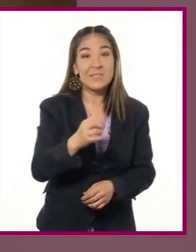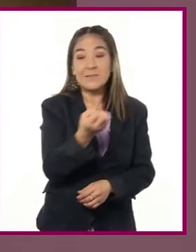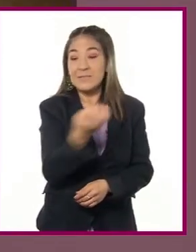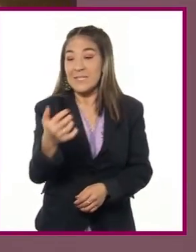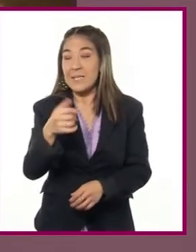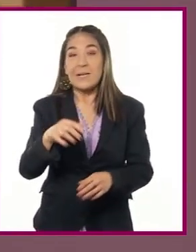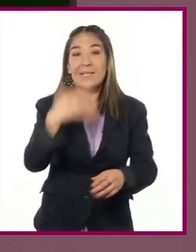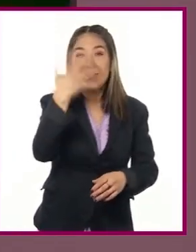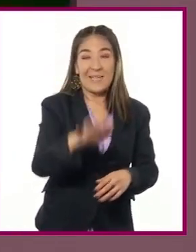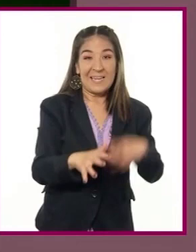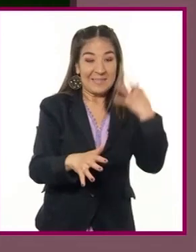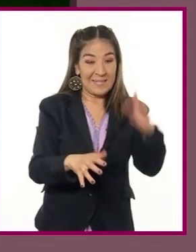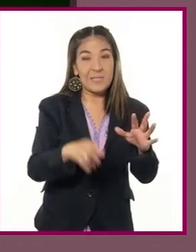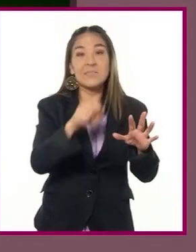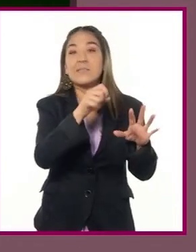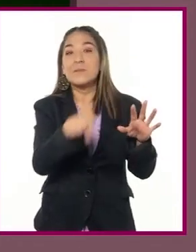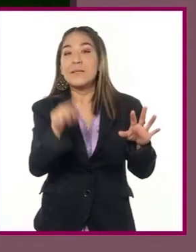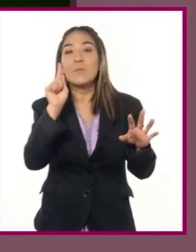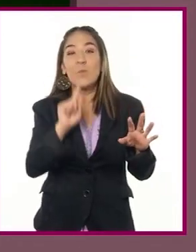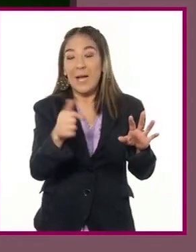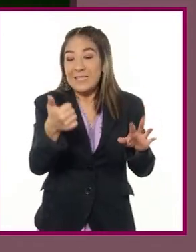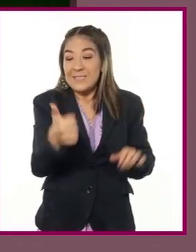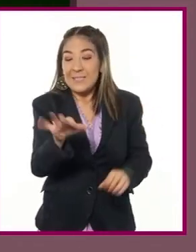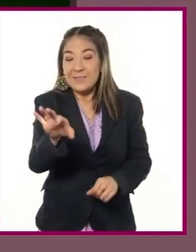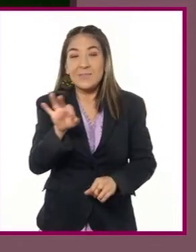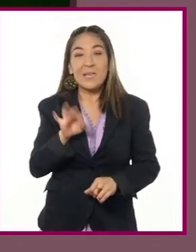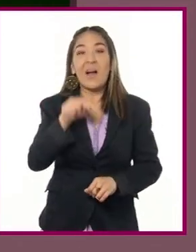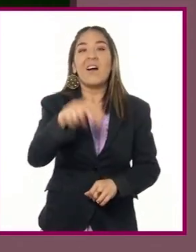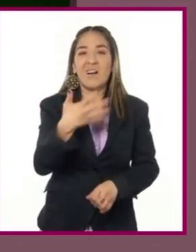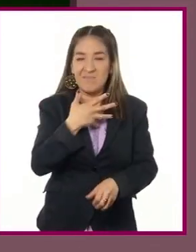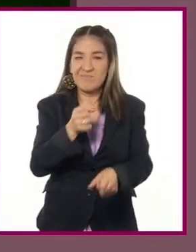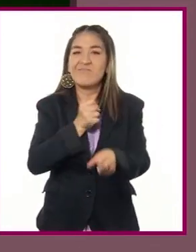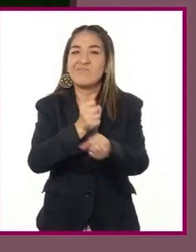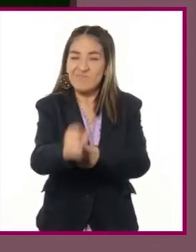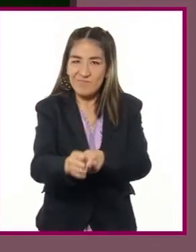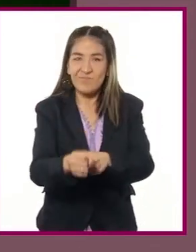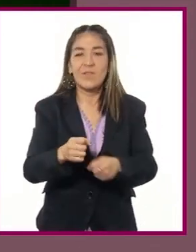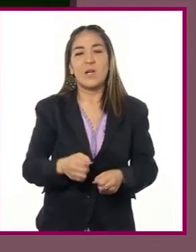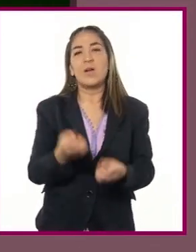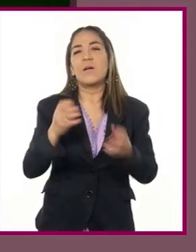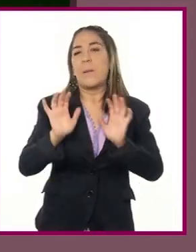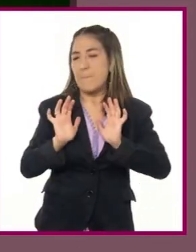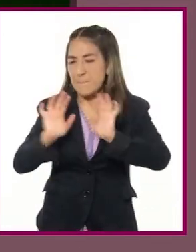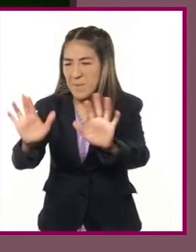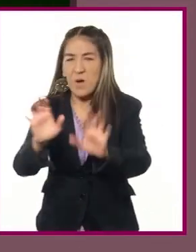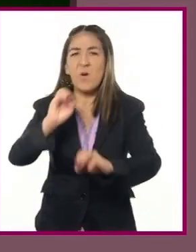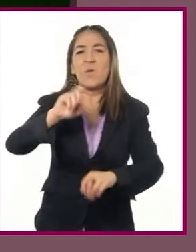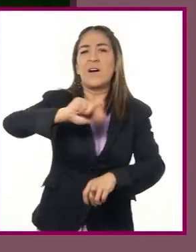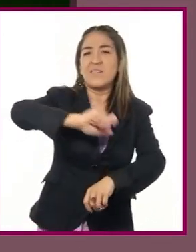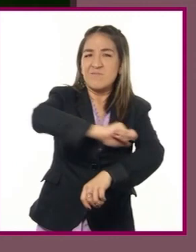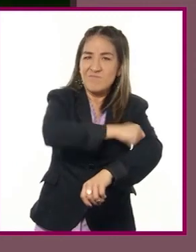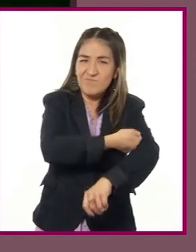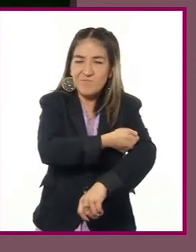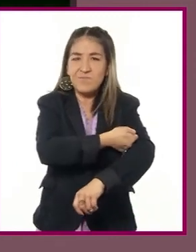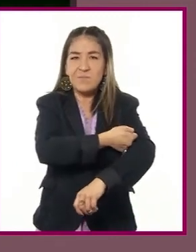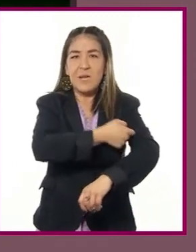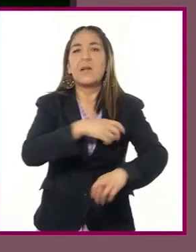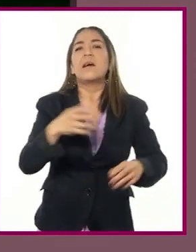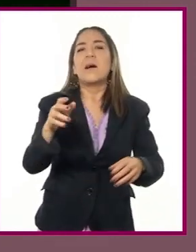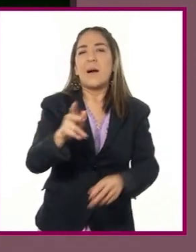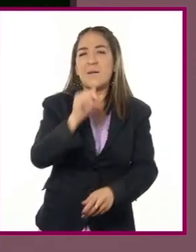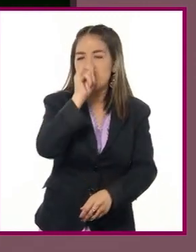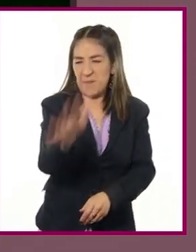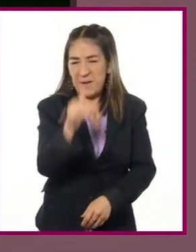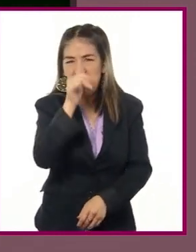sufrido violencia. Ya sea violencia física como golpes, empujones o pellizcos, psicológica,